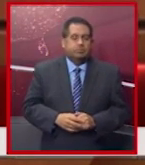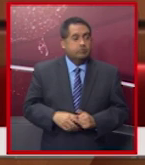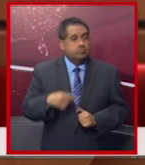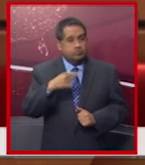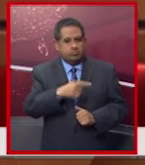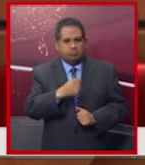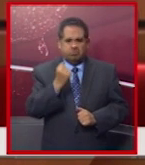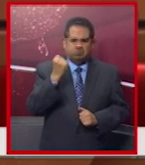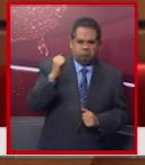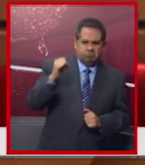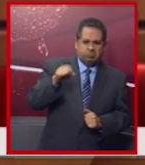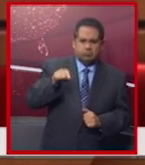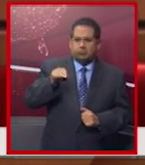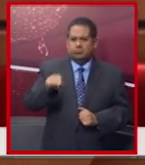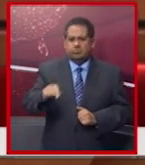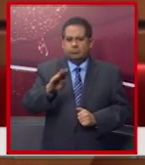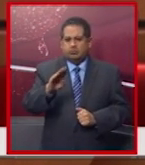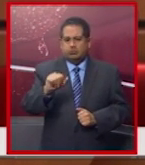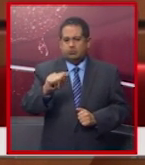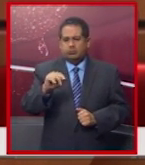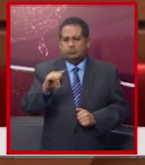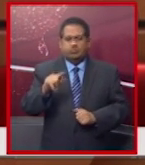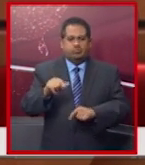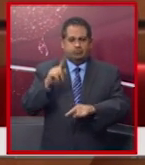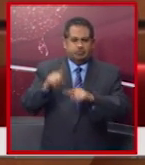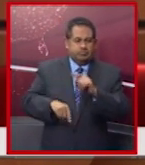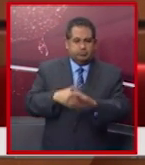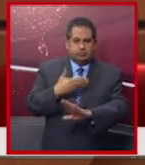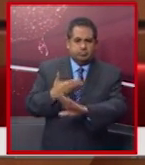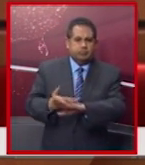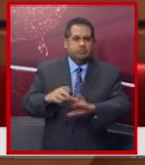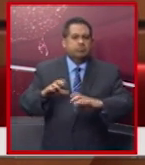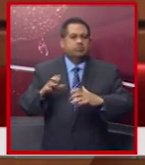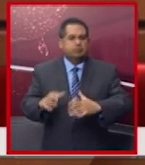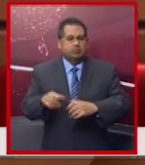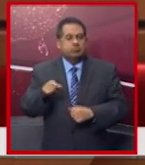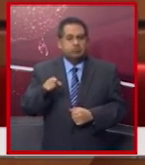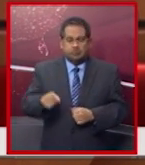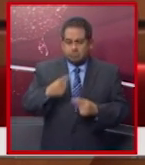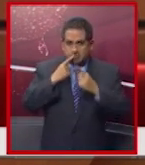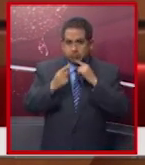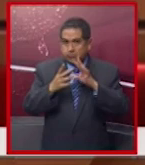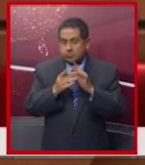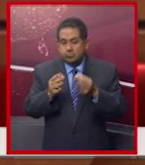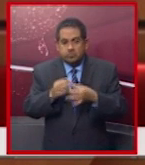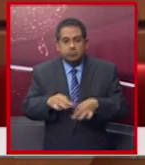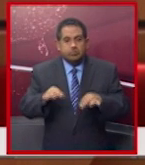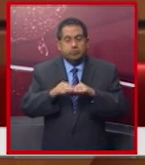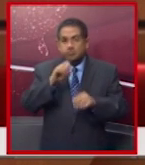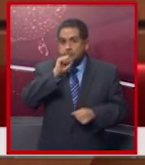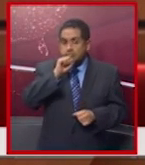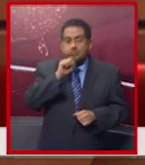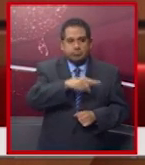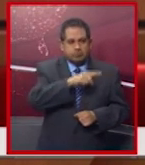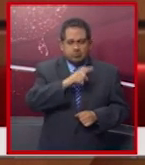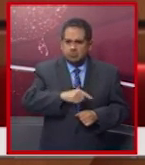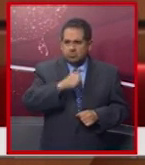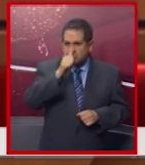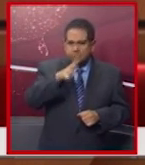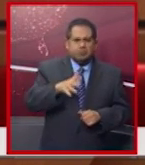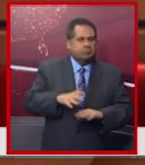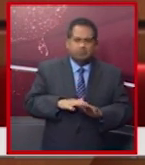contra la tiranía de Batista, contra el hambre, la injusticia y la desigualdad, sino que desafió